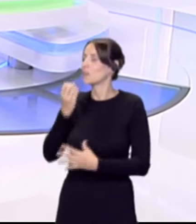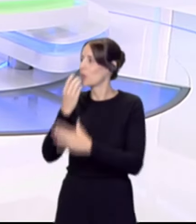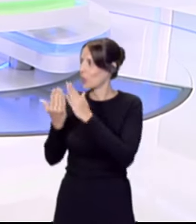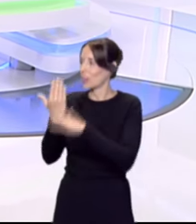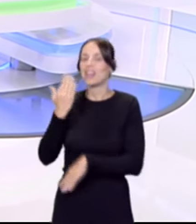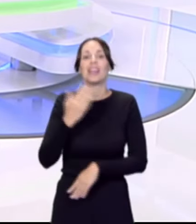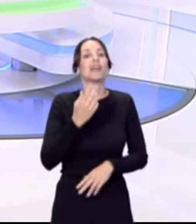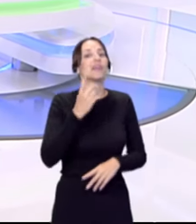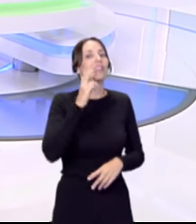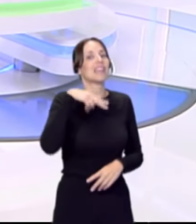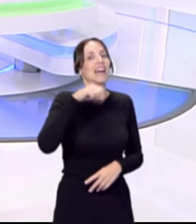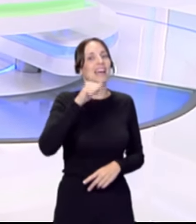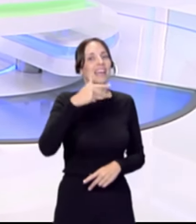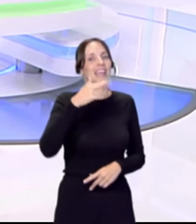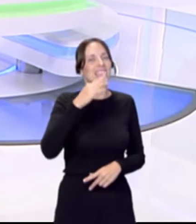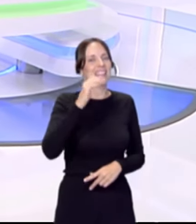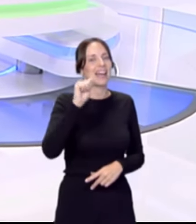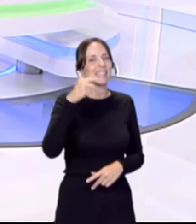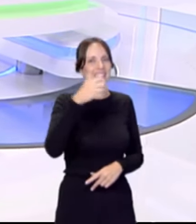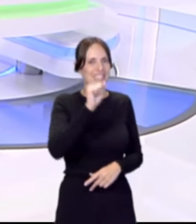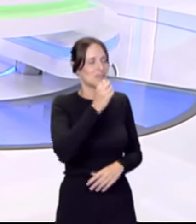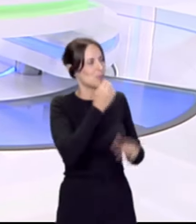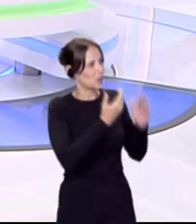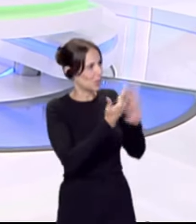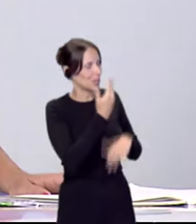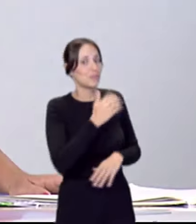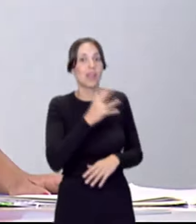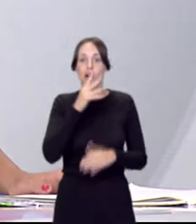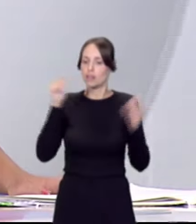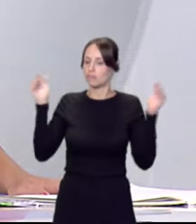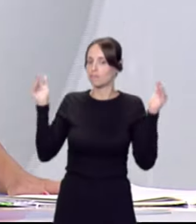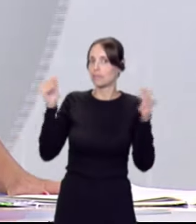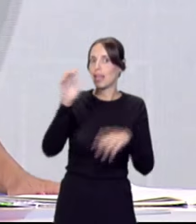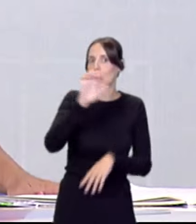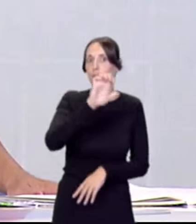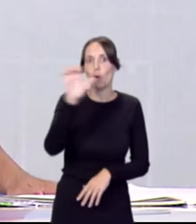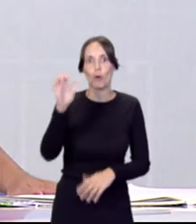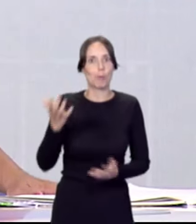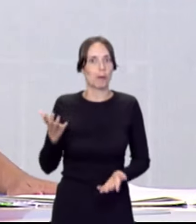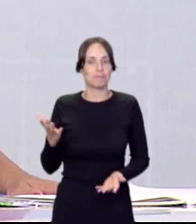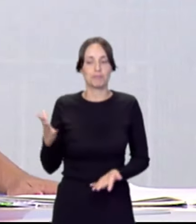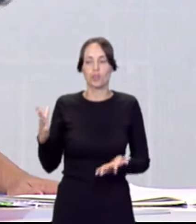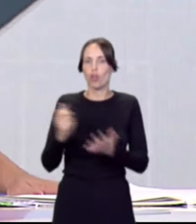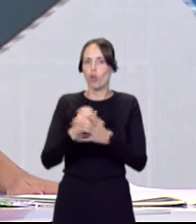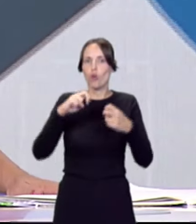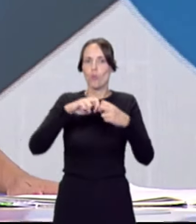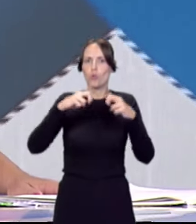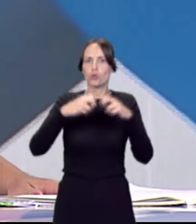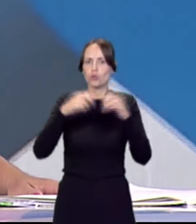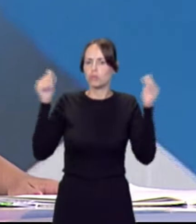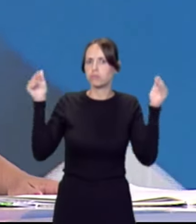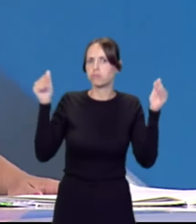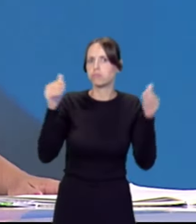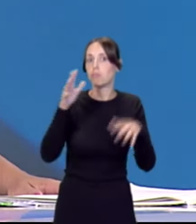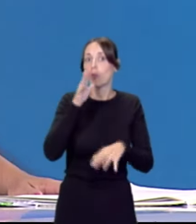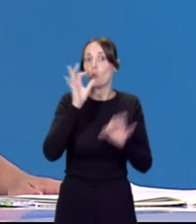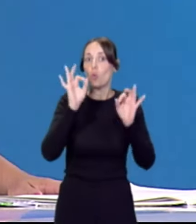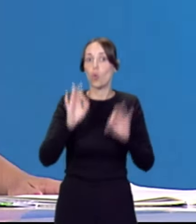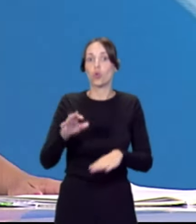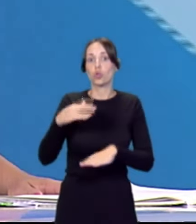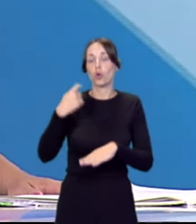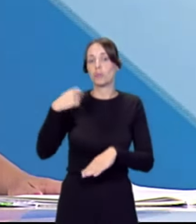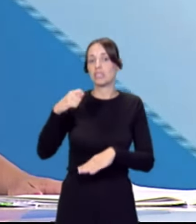Natasha Llarena. Muy buenos días. Bueno, y nos vamos a mirar ya directamente a Europa. Todas las miradas se dirigen a Bruselas. Allí Giorgia Meloni se reúne con los